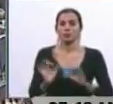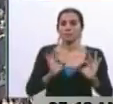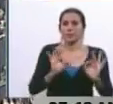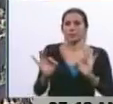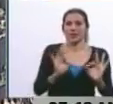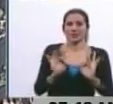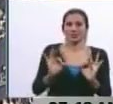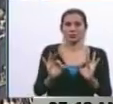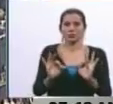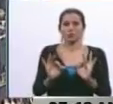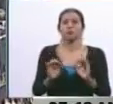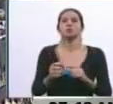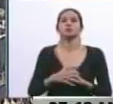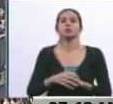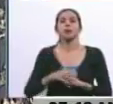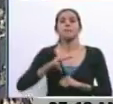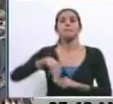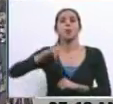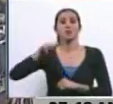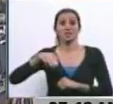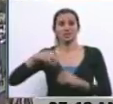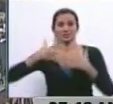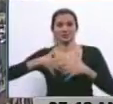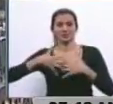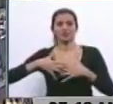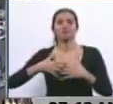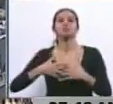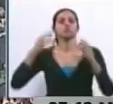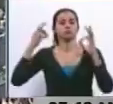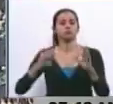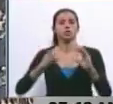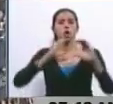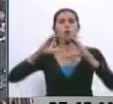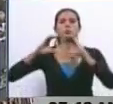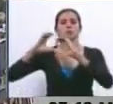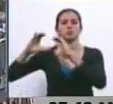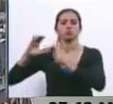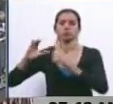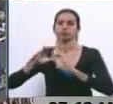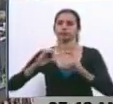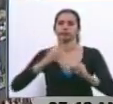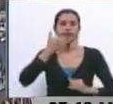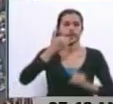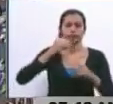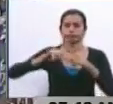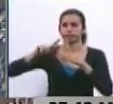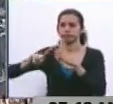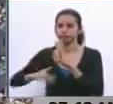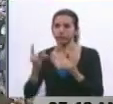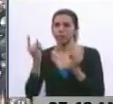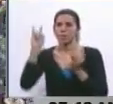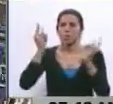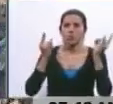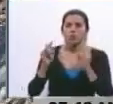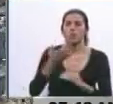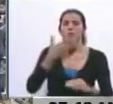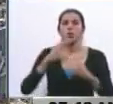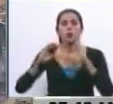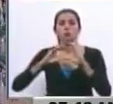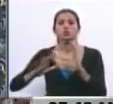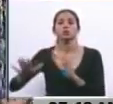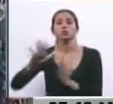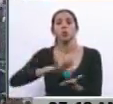preparativos. Movilnet garantizó toda la comunicación en la isla, mejoramos las comunicaciones en toda